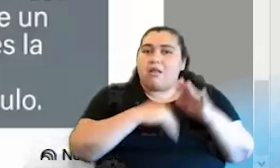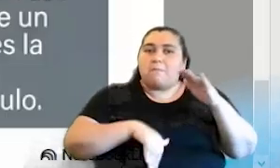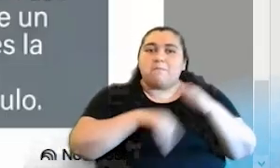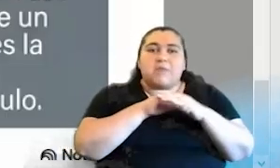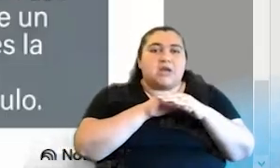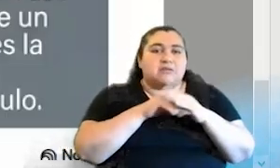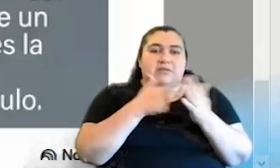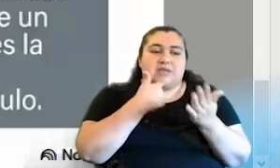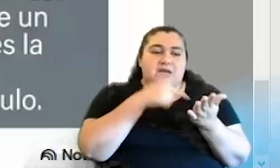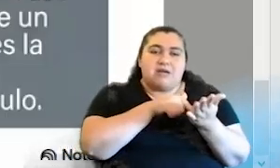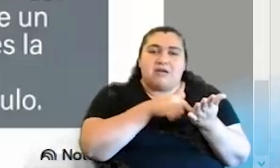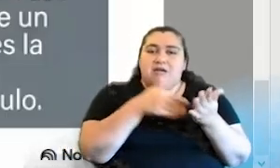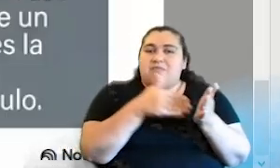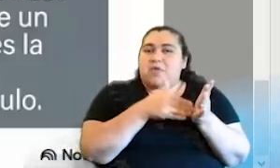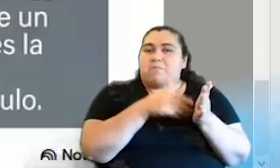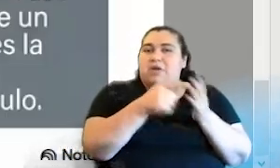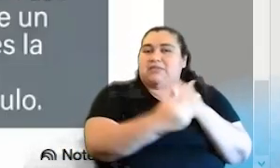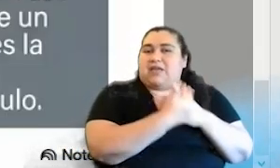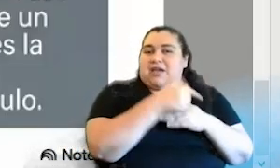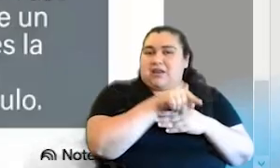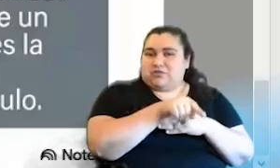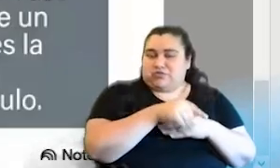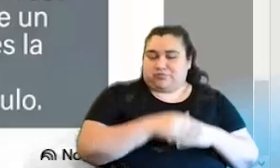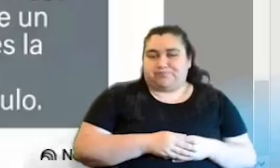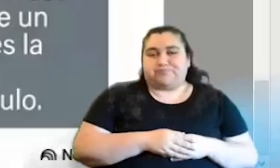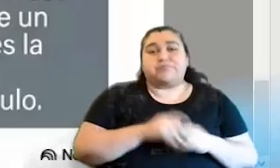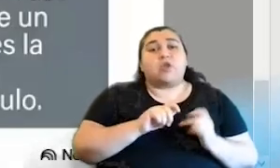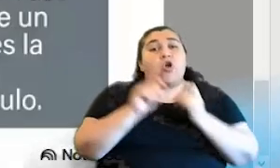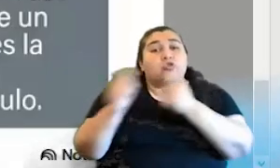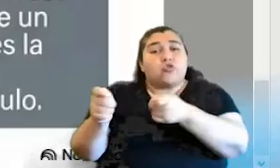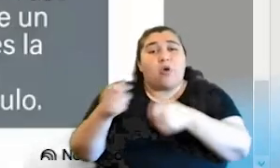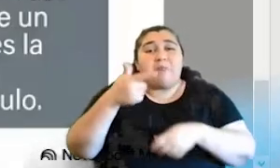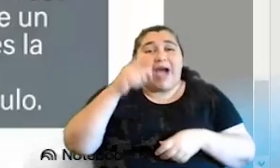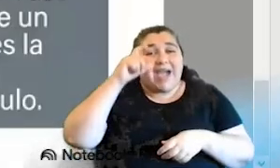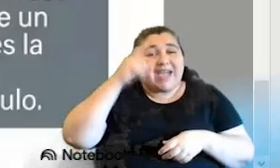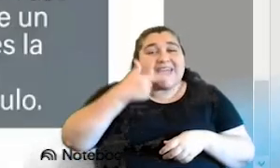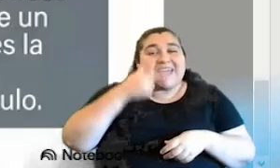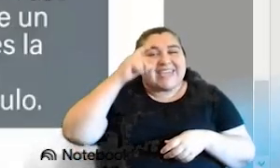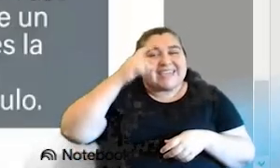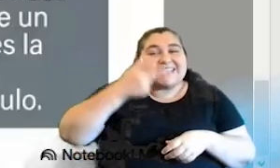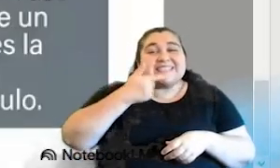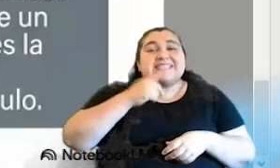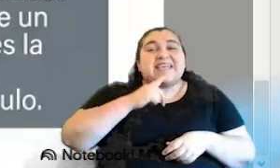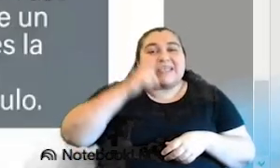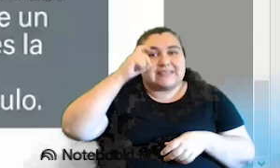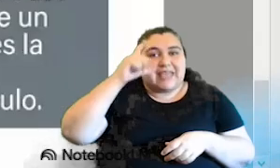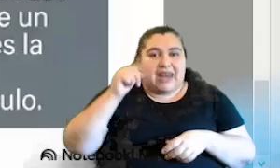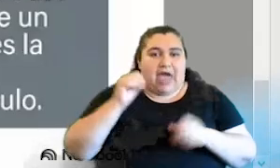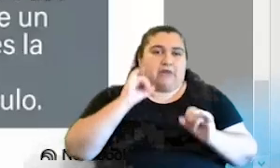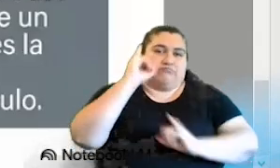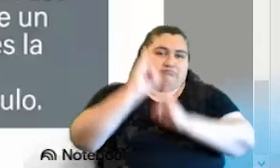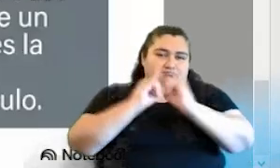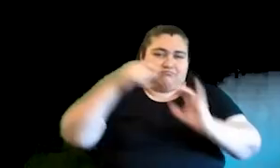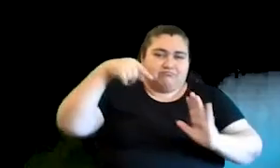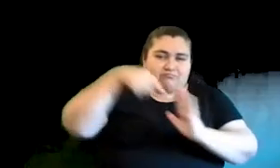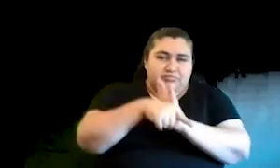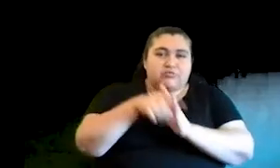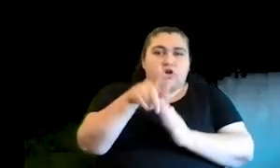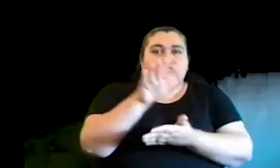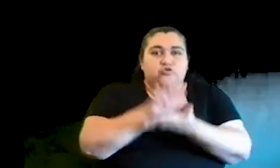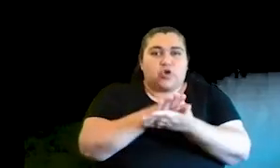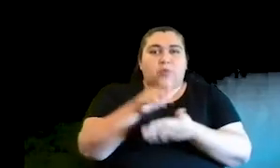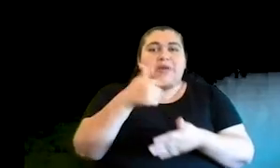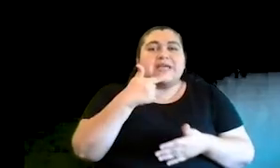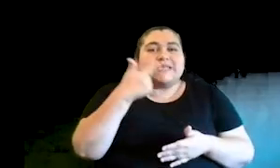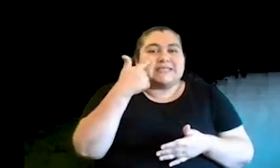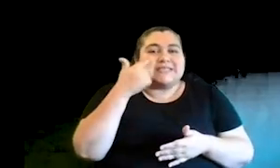quebranto. Bueno, y después las voy a dejar con Estela, que se va a explayar en el CIRADIC propiamente dicho, y